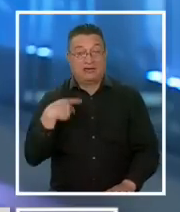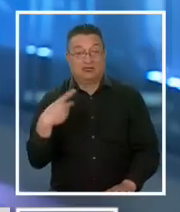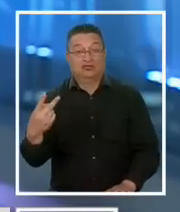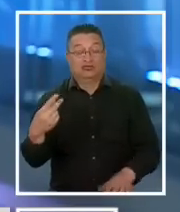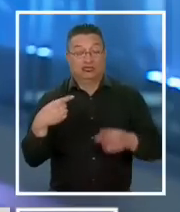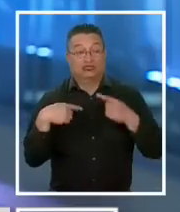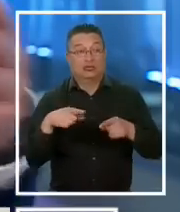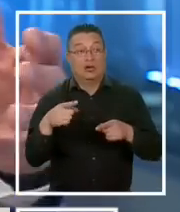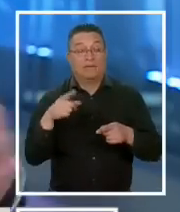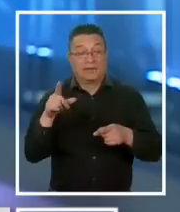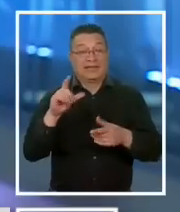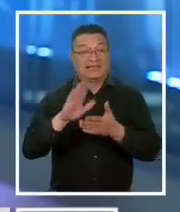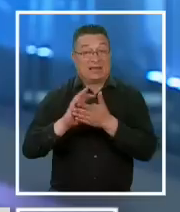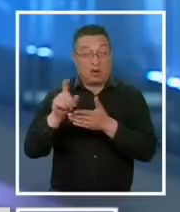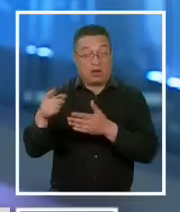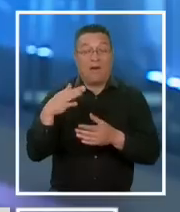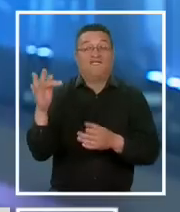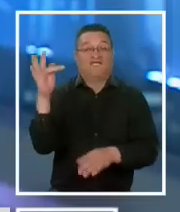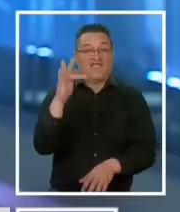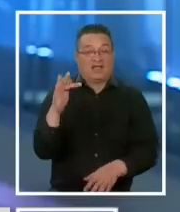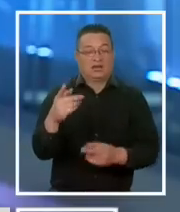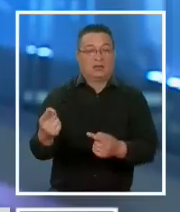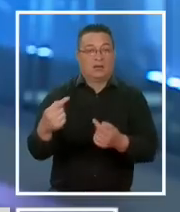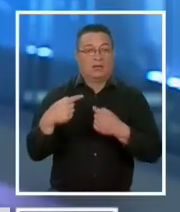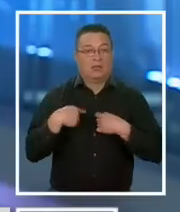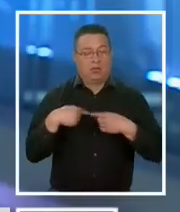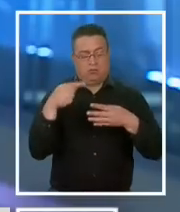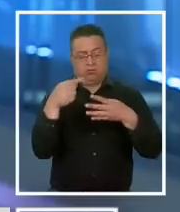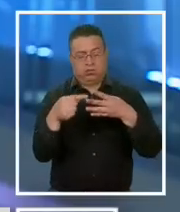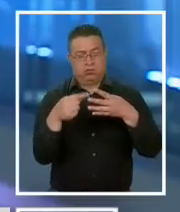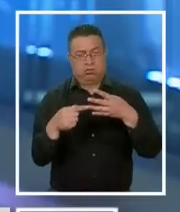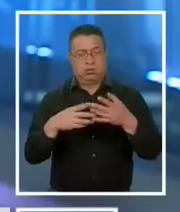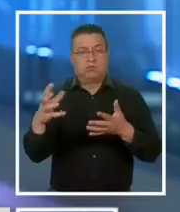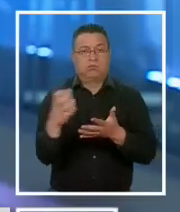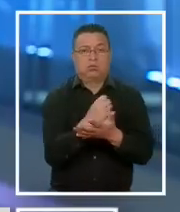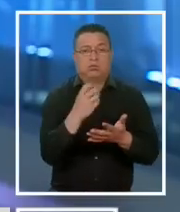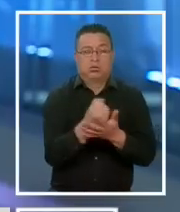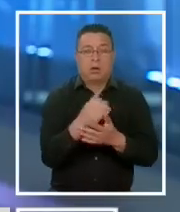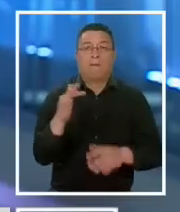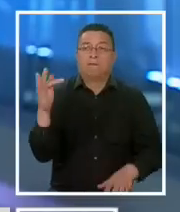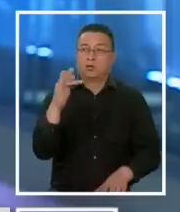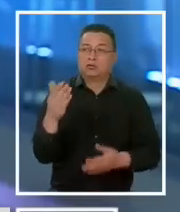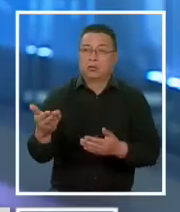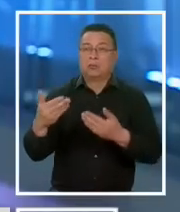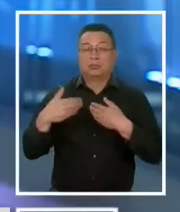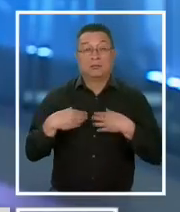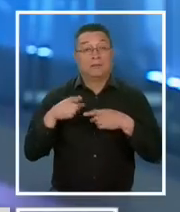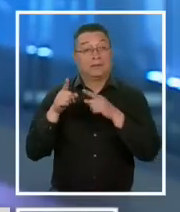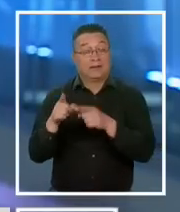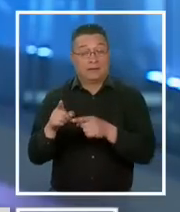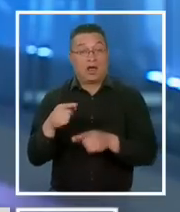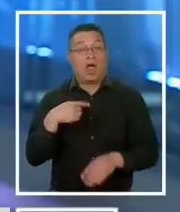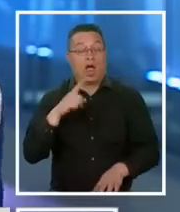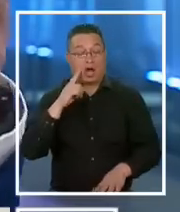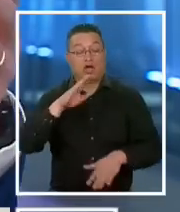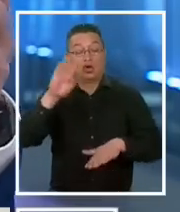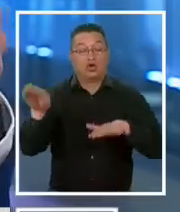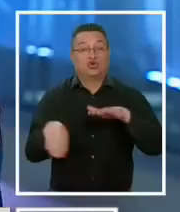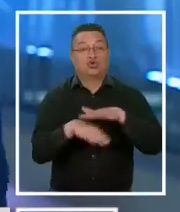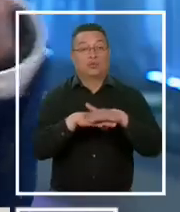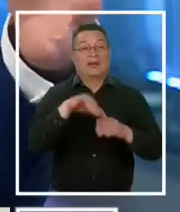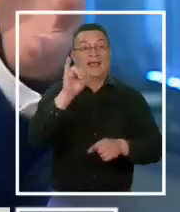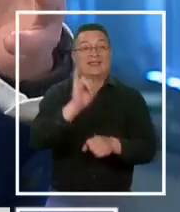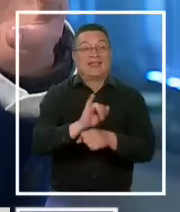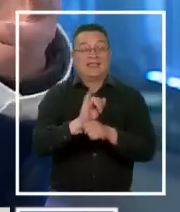complejidad el fiscal chaguan incluso me felicitó personalmente por varios éxitos que se lograron si el fiscal chaguán que tenía la superintendencia